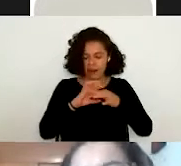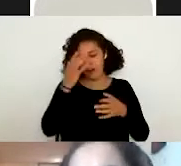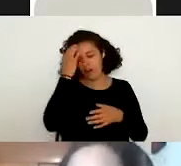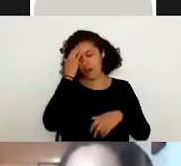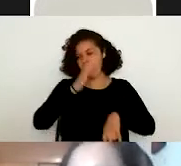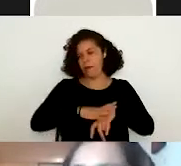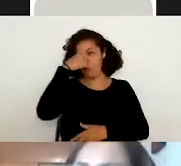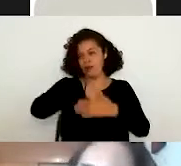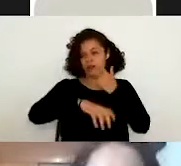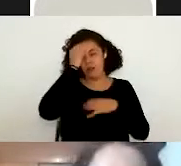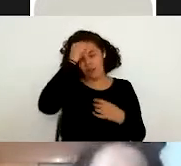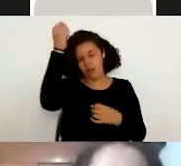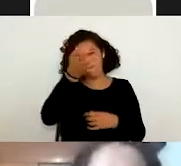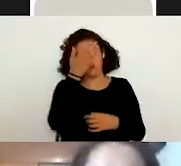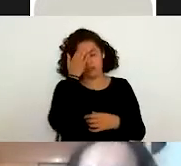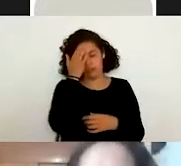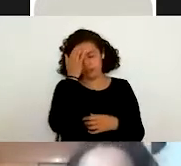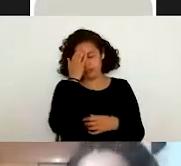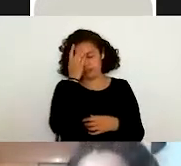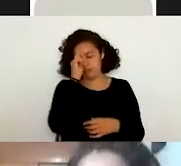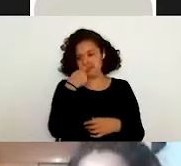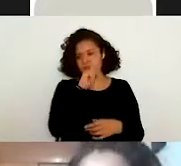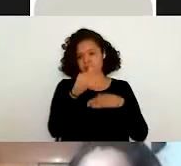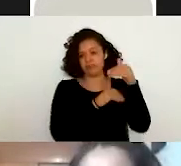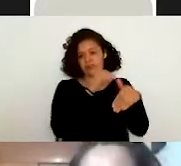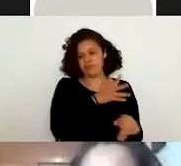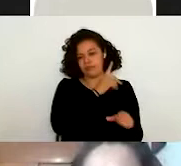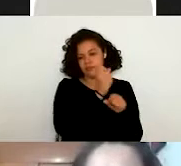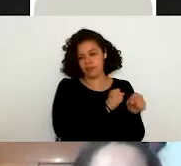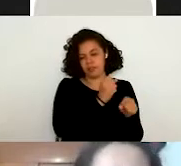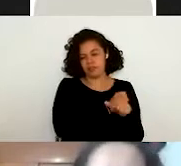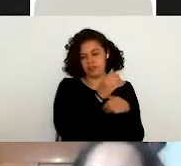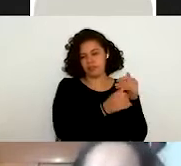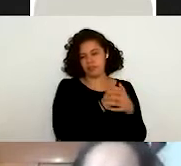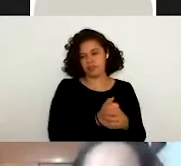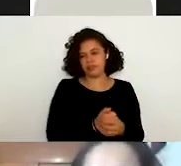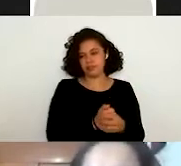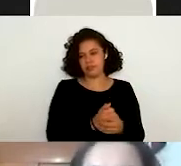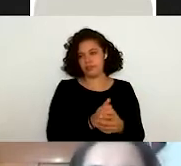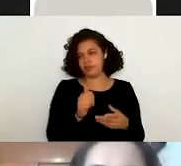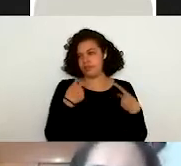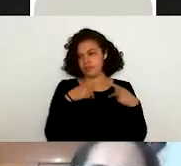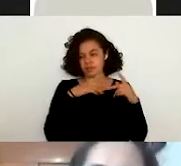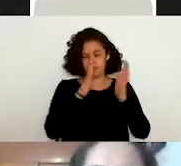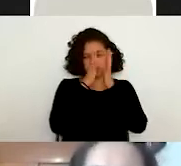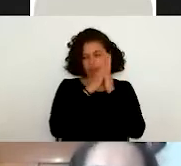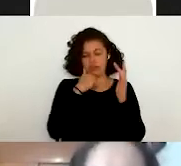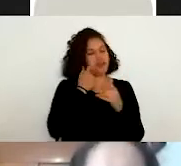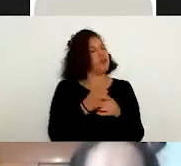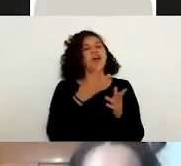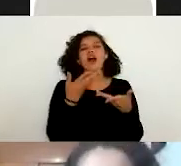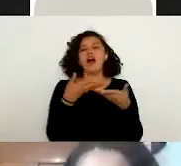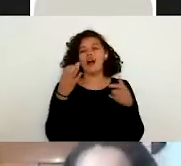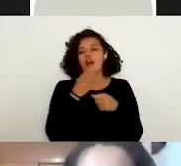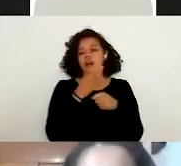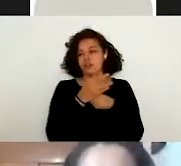conocimiento teórico en actividades prácticas. Entonces, si nadie quiere participar por el momento, entonces